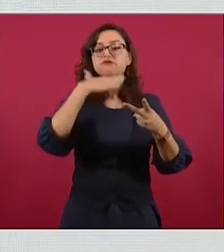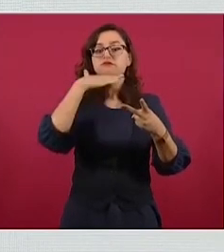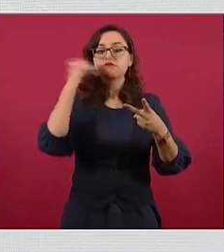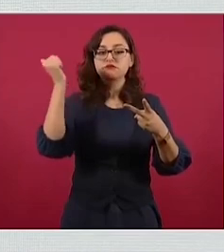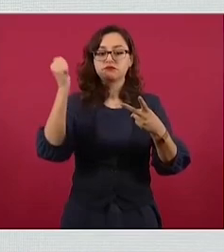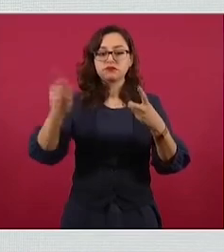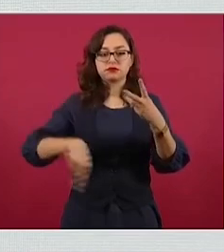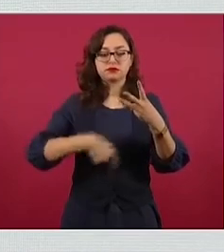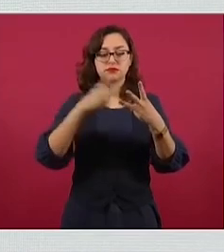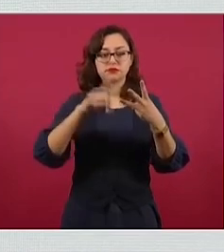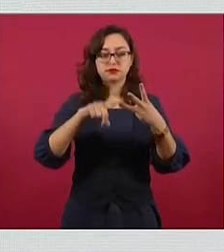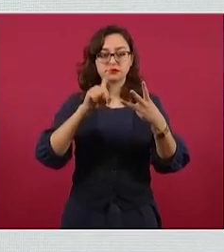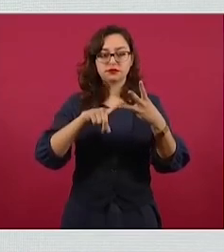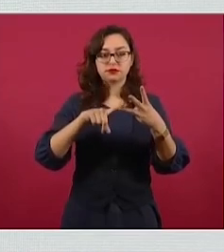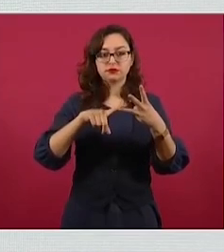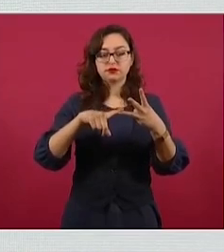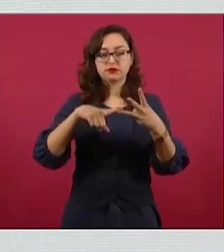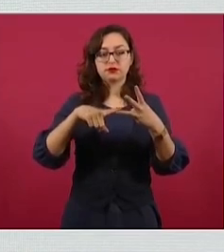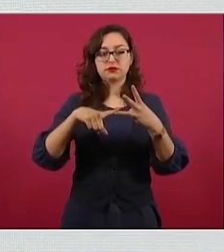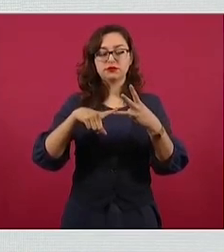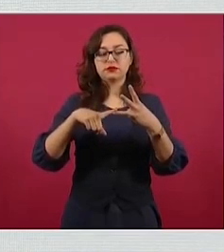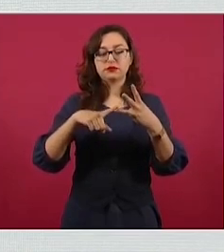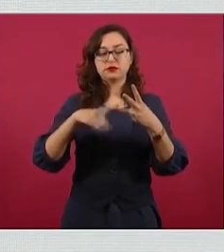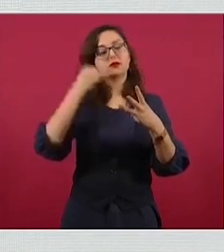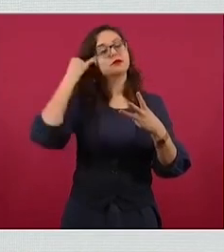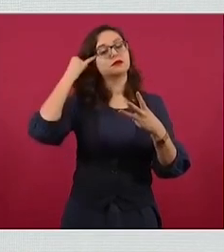Alemania ni Japón.